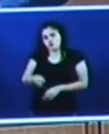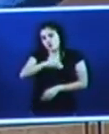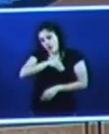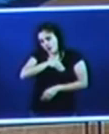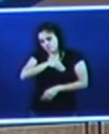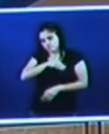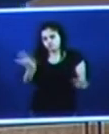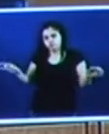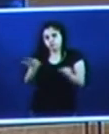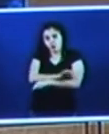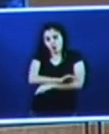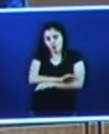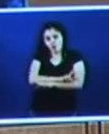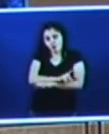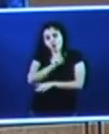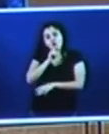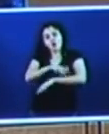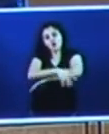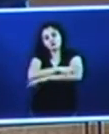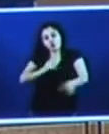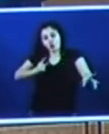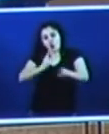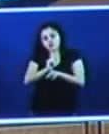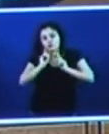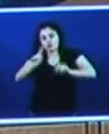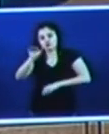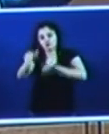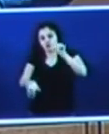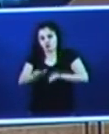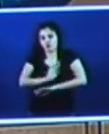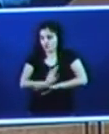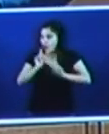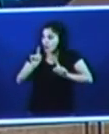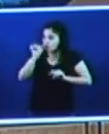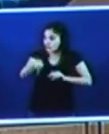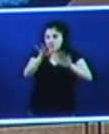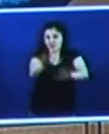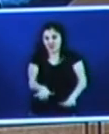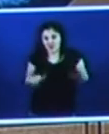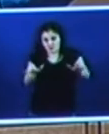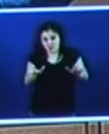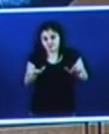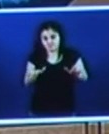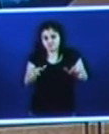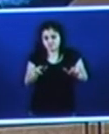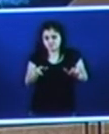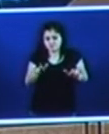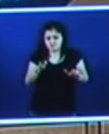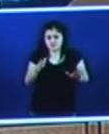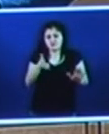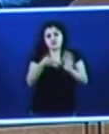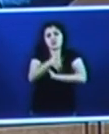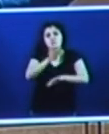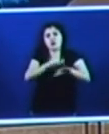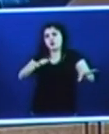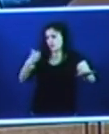porque o que se aprobou na Cámara é pola maioría máis grande que nunca houve en España desde 1992.